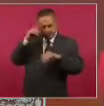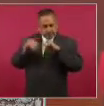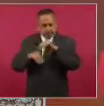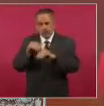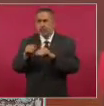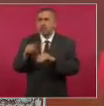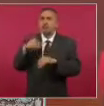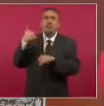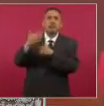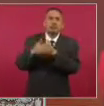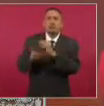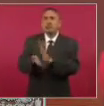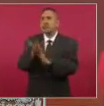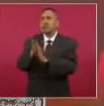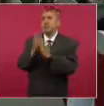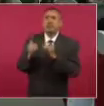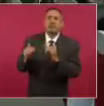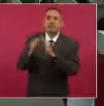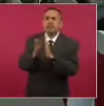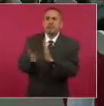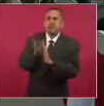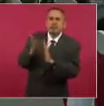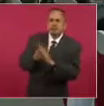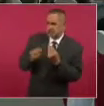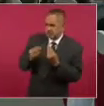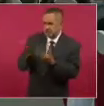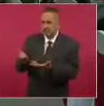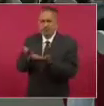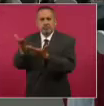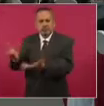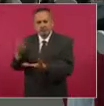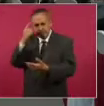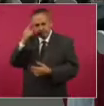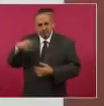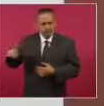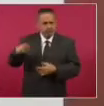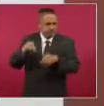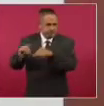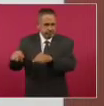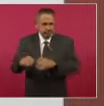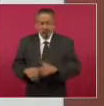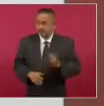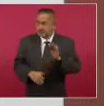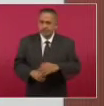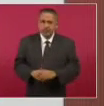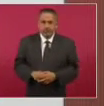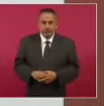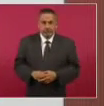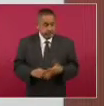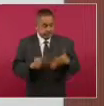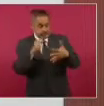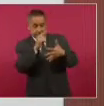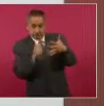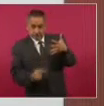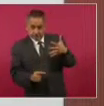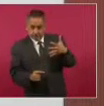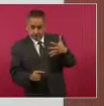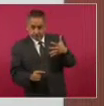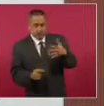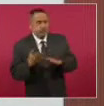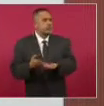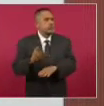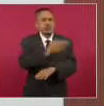de viviendas, entre otras prestaciones. Ninguno de estos derechos